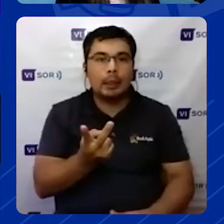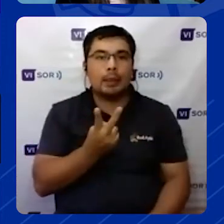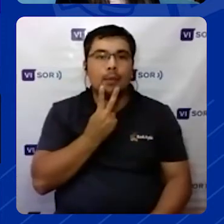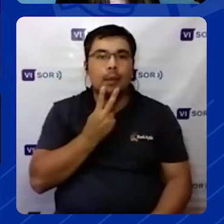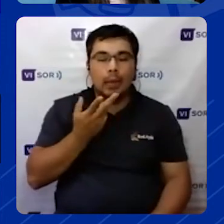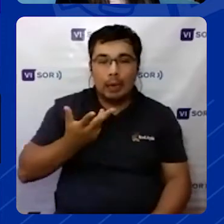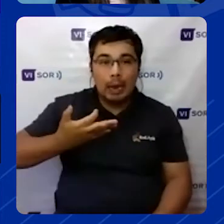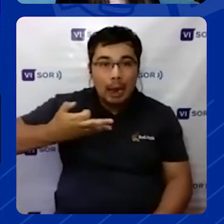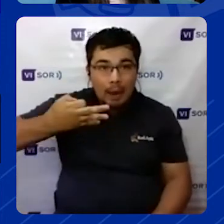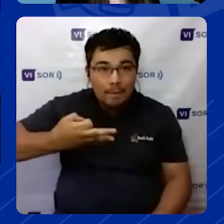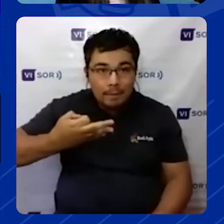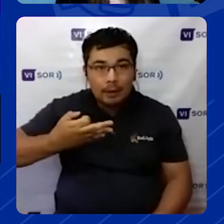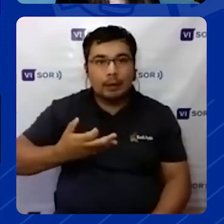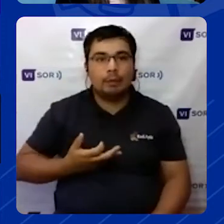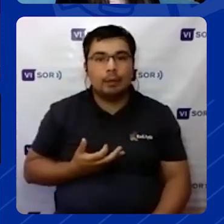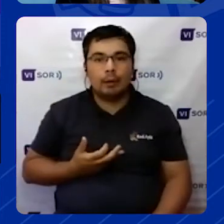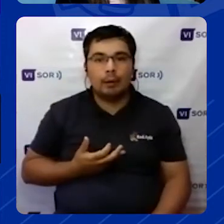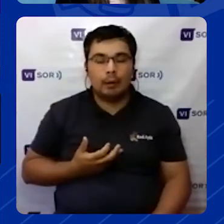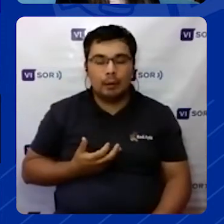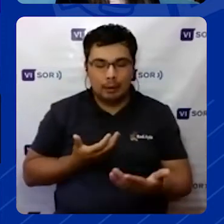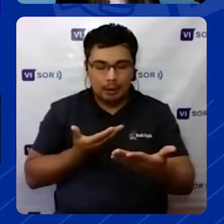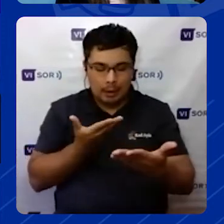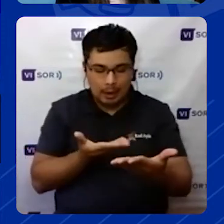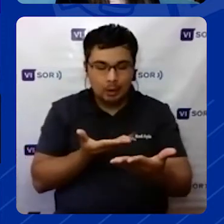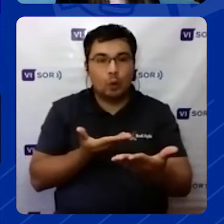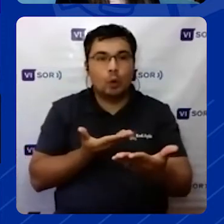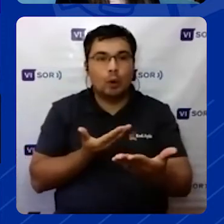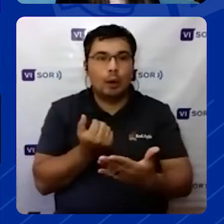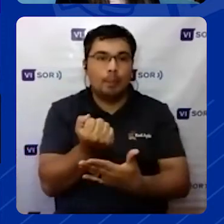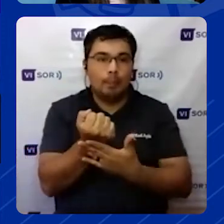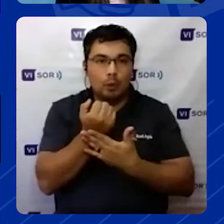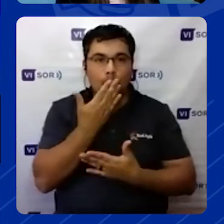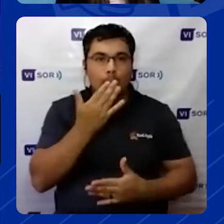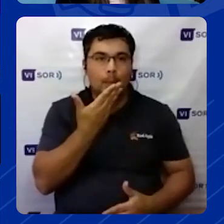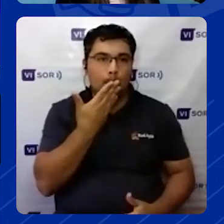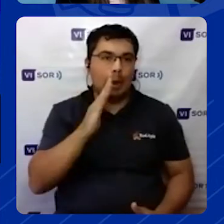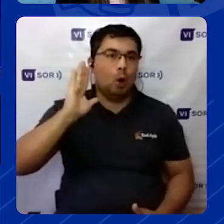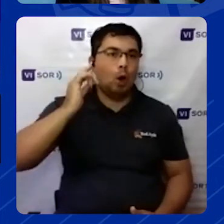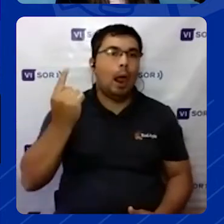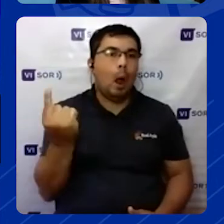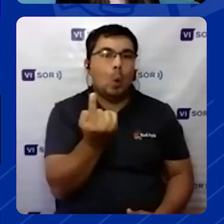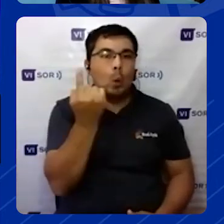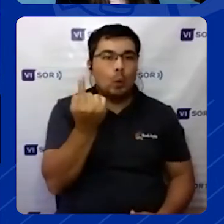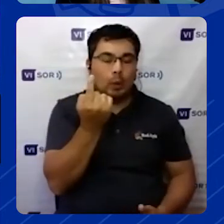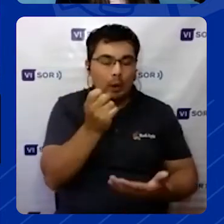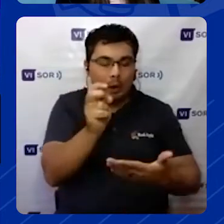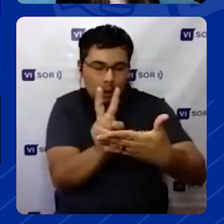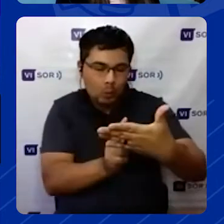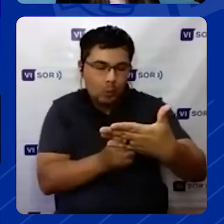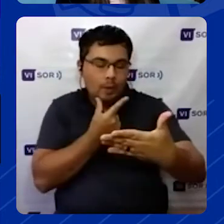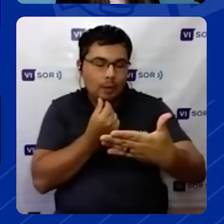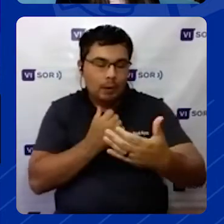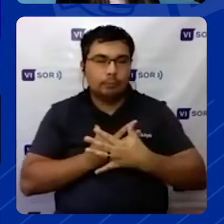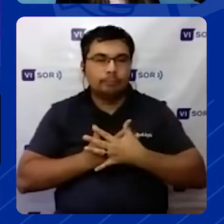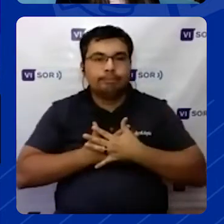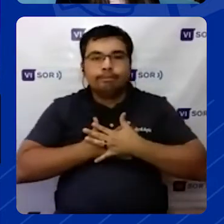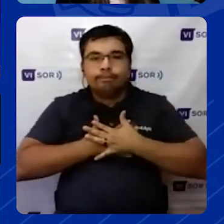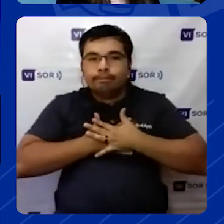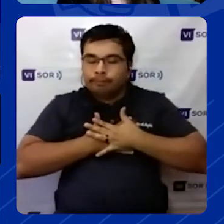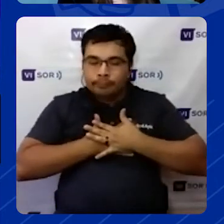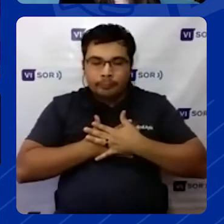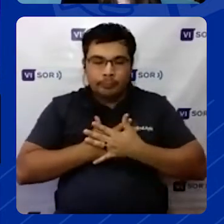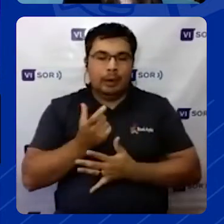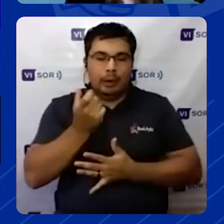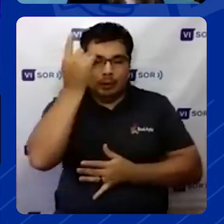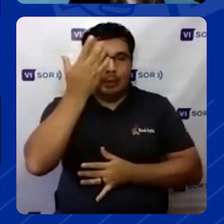les mejora en sus condiciones de autonomía, que perciben la lectura fácil, que aprecian la lectura fácil, que la comprenden mejor, que valoran,